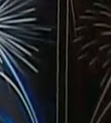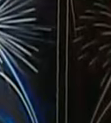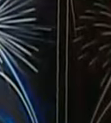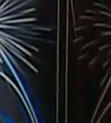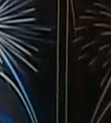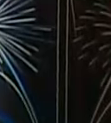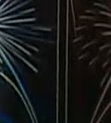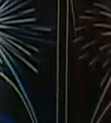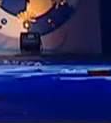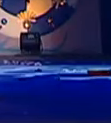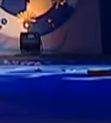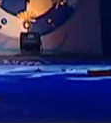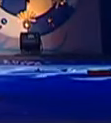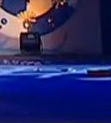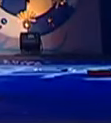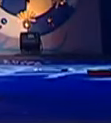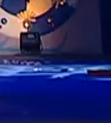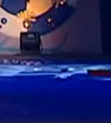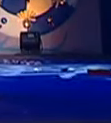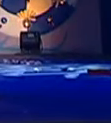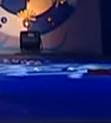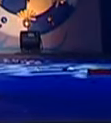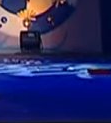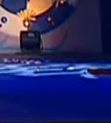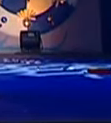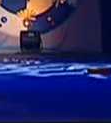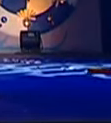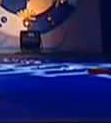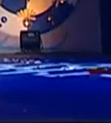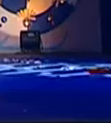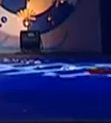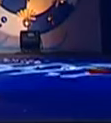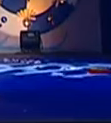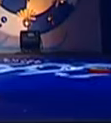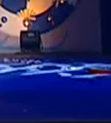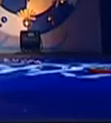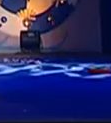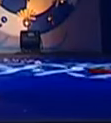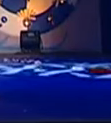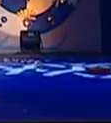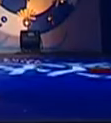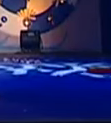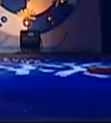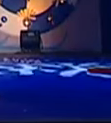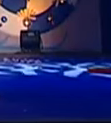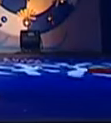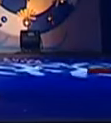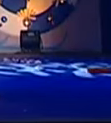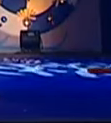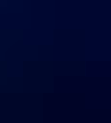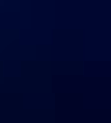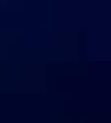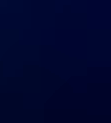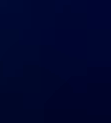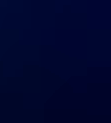y nos vamos hasta el escenario donde continúan Kiko Barroso y Matías Alonso. Bueno, Kiko Barroso ya ha desaparecido de la escena, pero continuamos disfrutando del buen